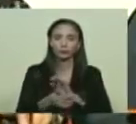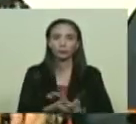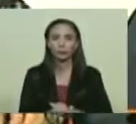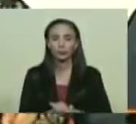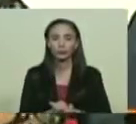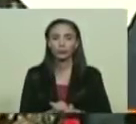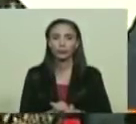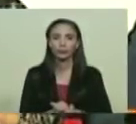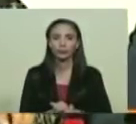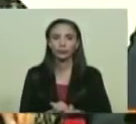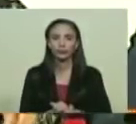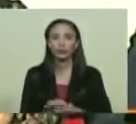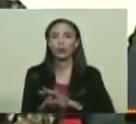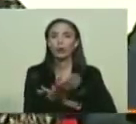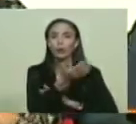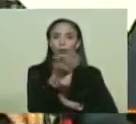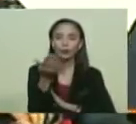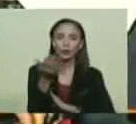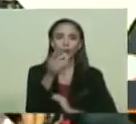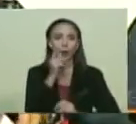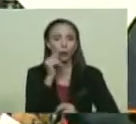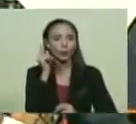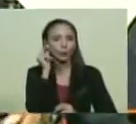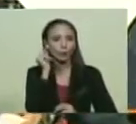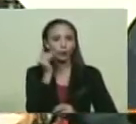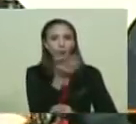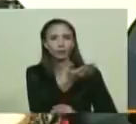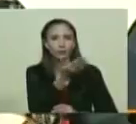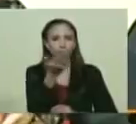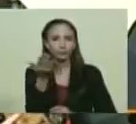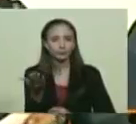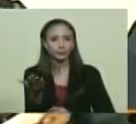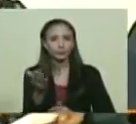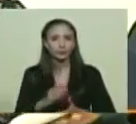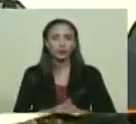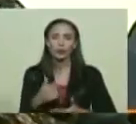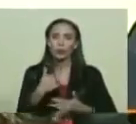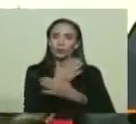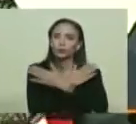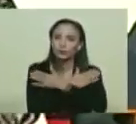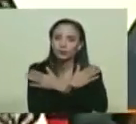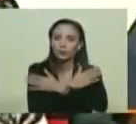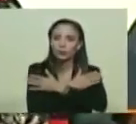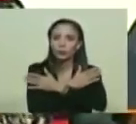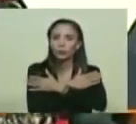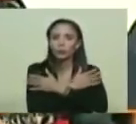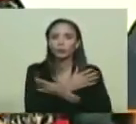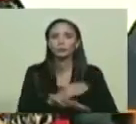Queridos compatriotas, compañeros, quiero saludar